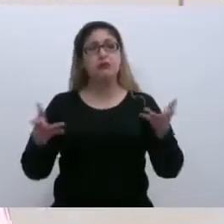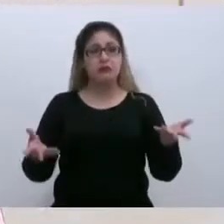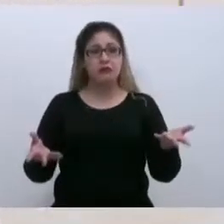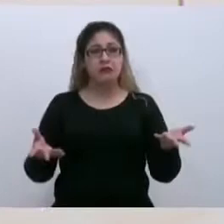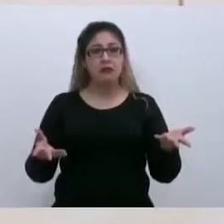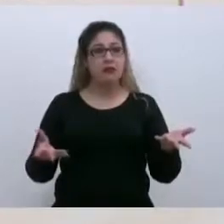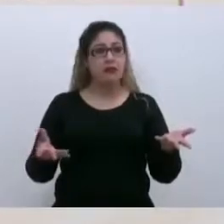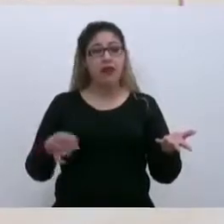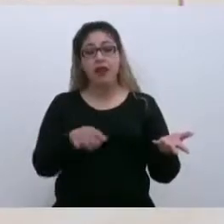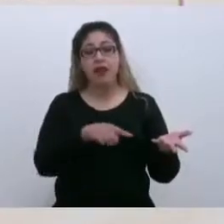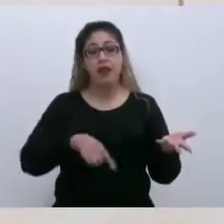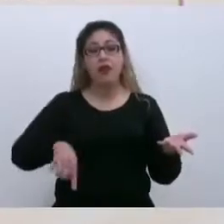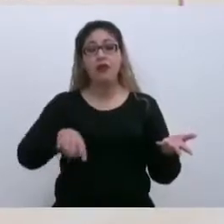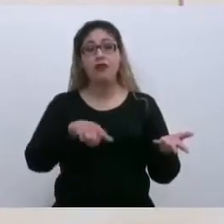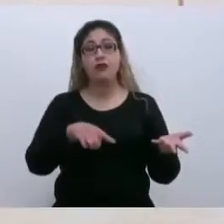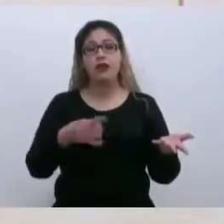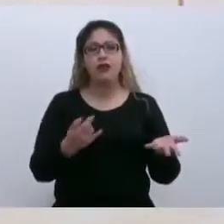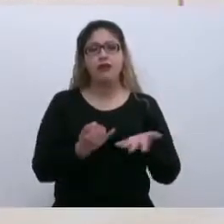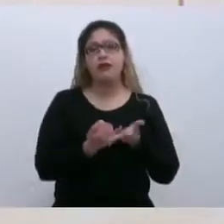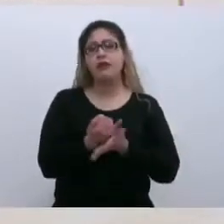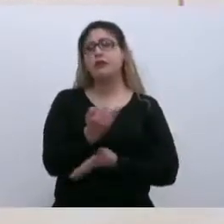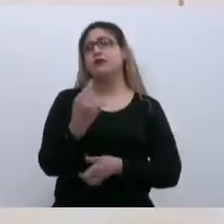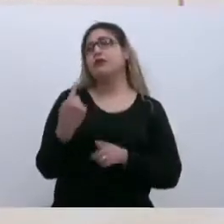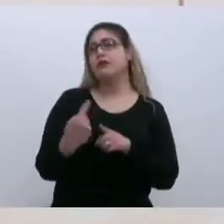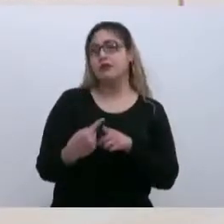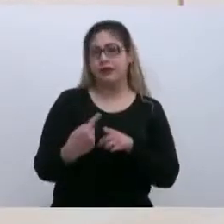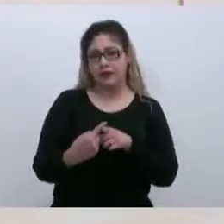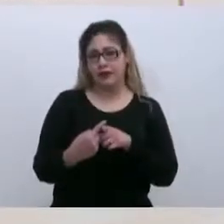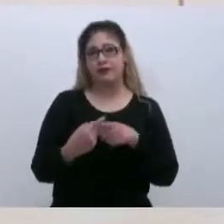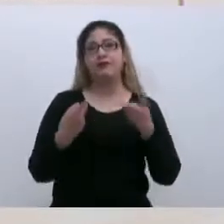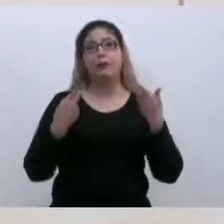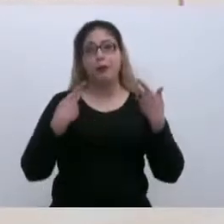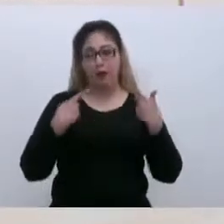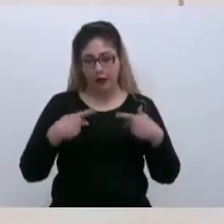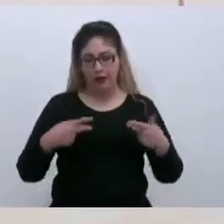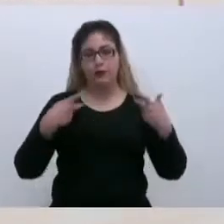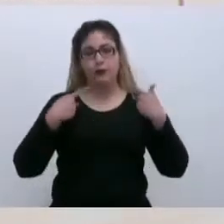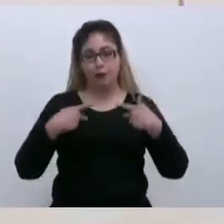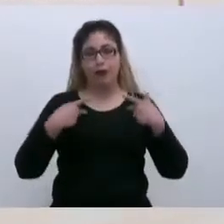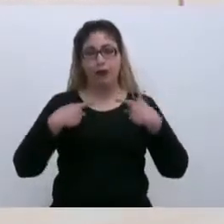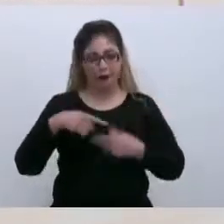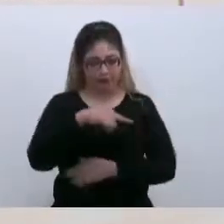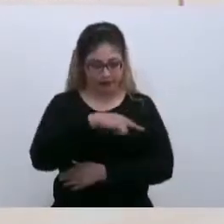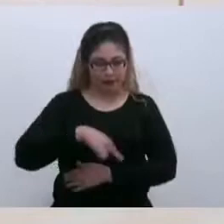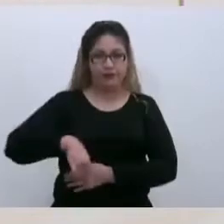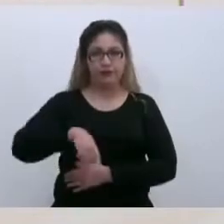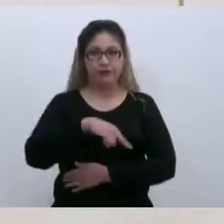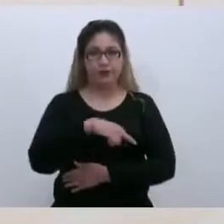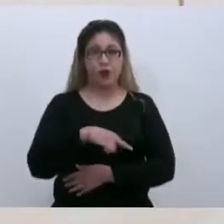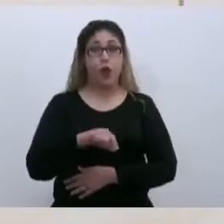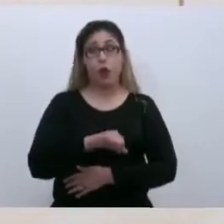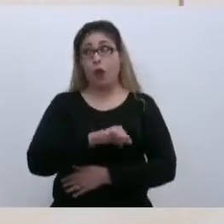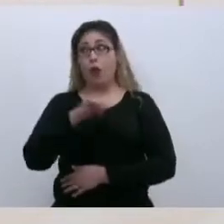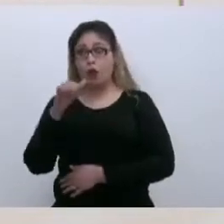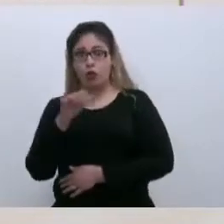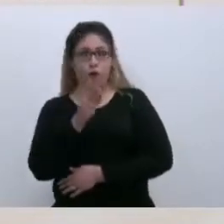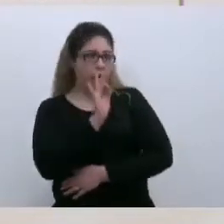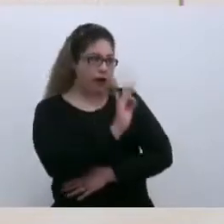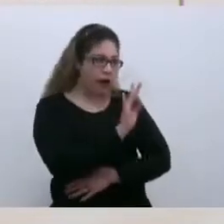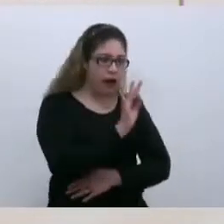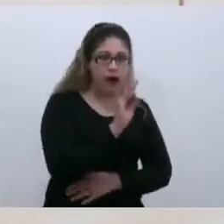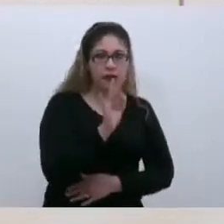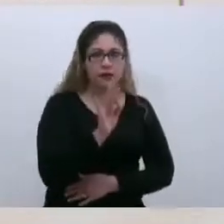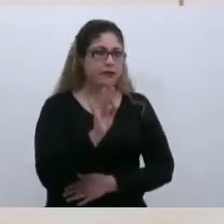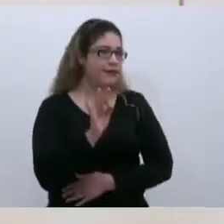ciudadanos los que decidan libremente, que no haya injerencia de los